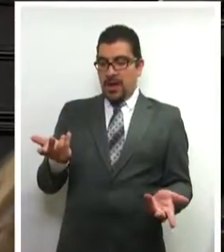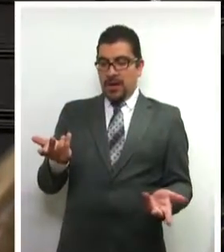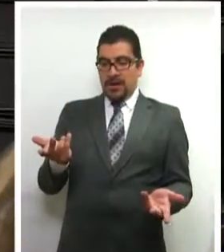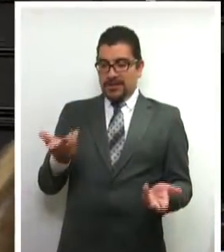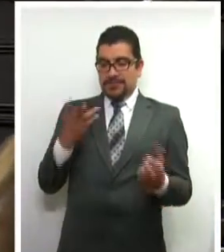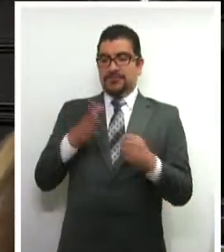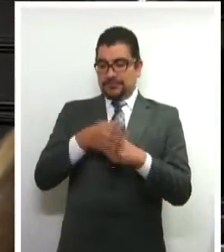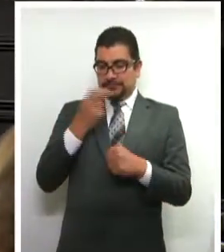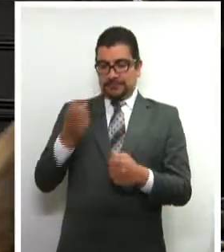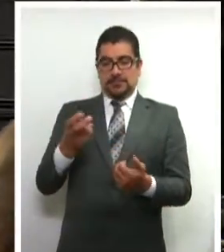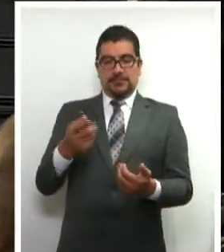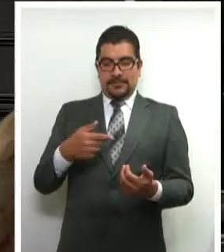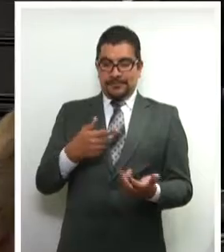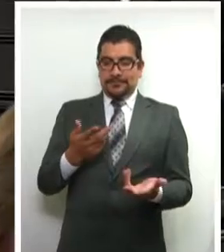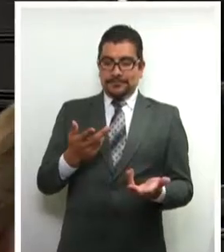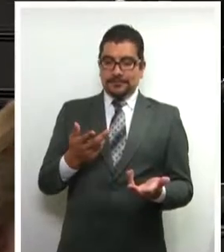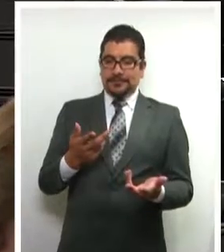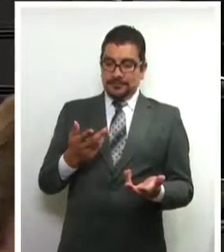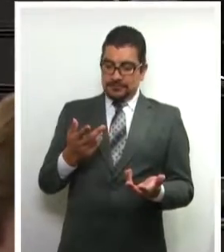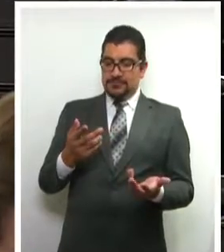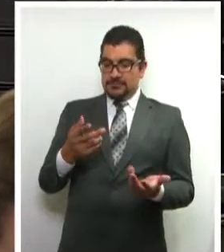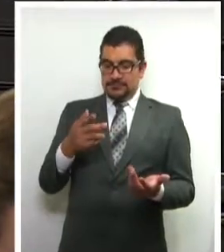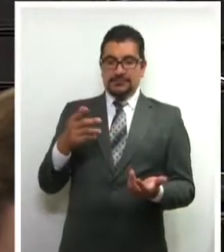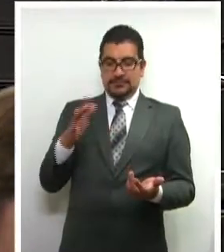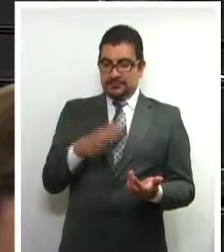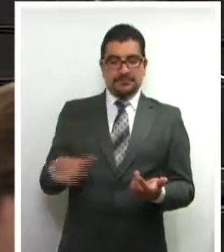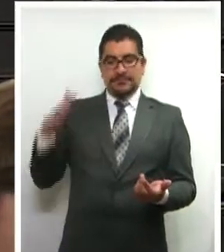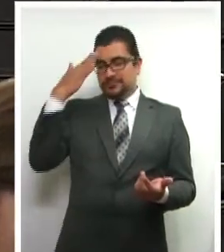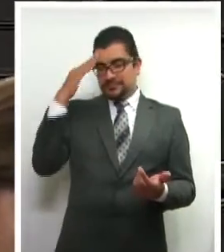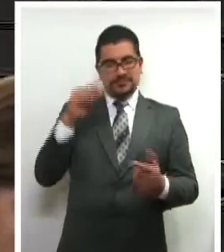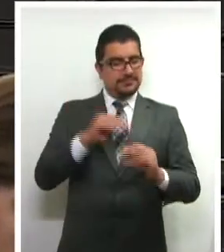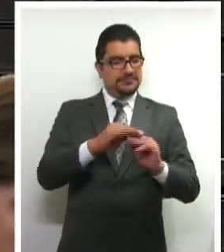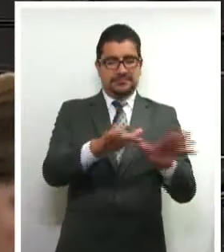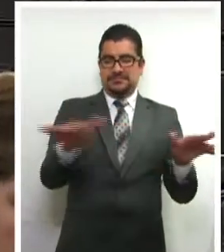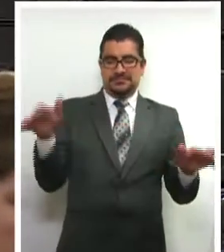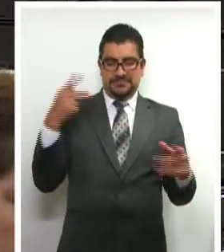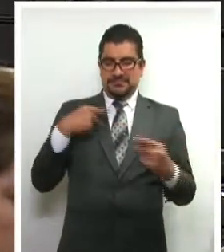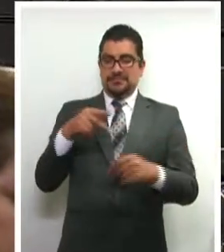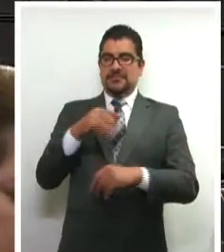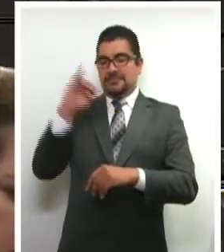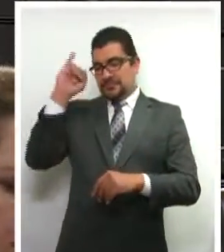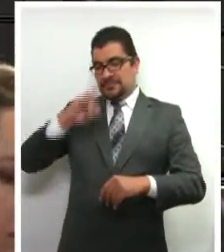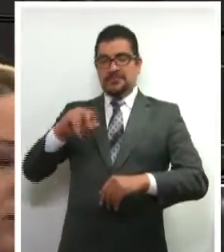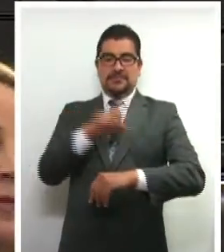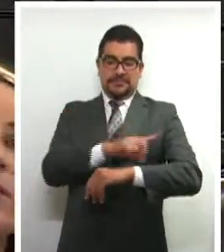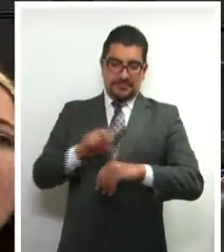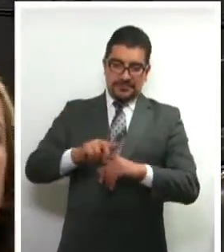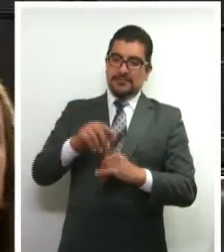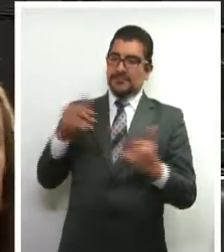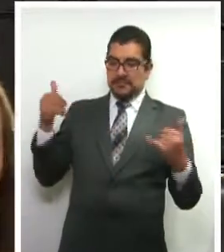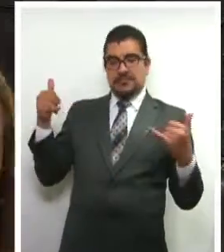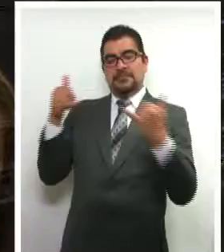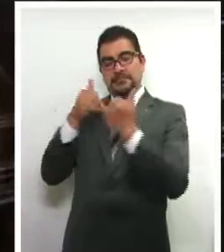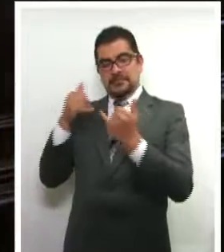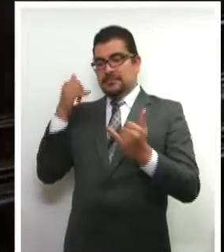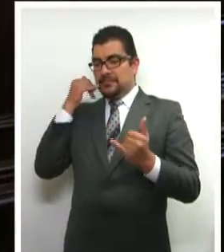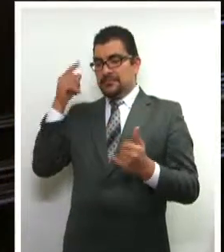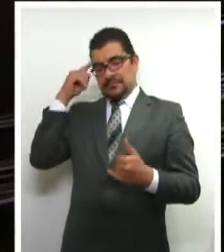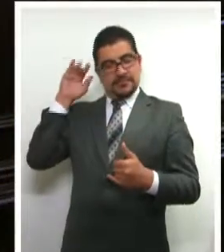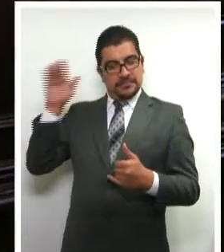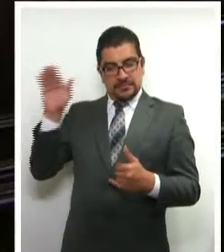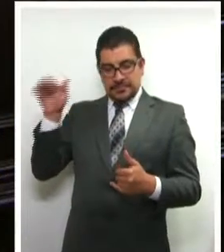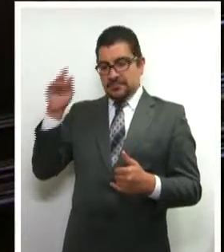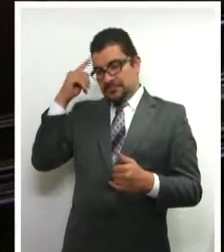Y esto es del dominio público. Los jefes delegacionales hacen este llamado